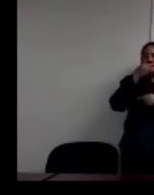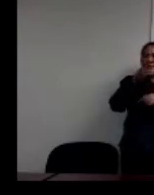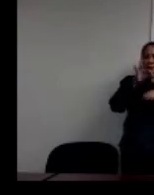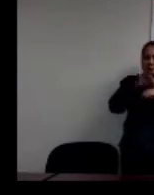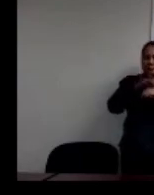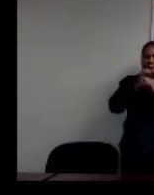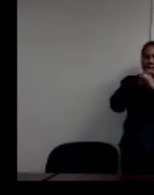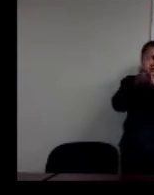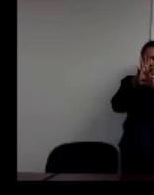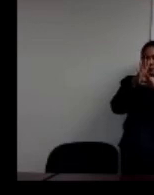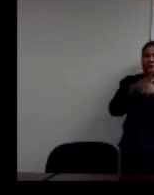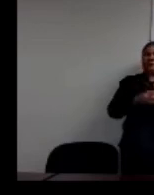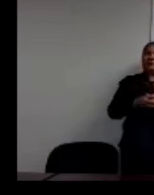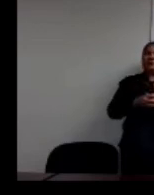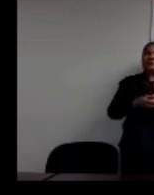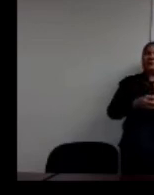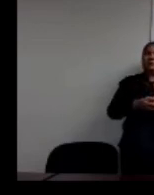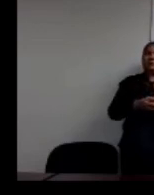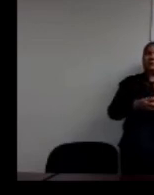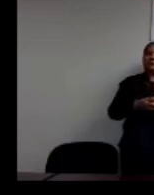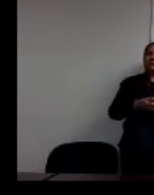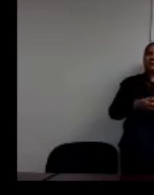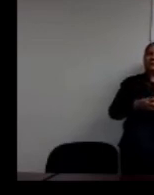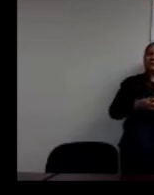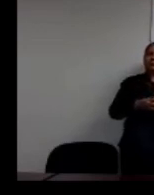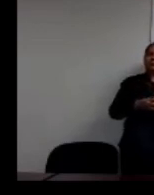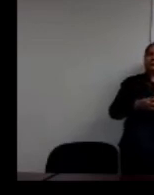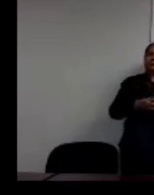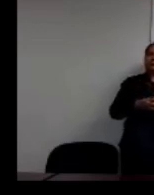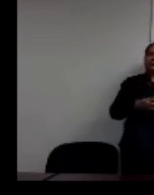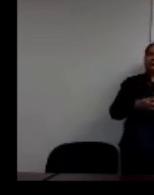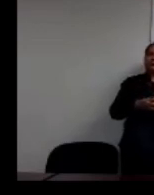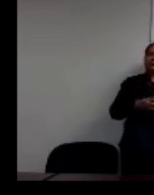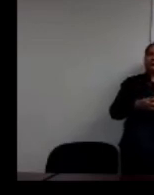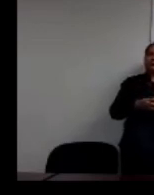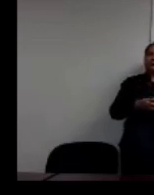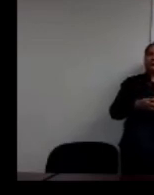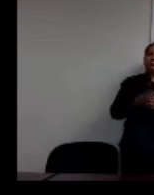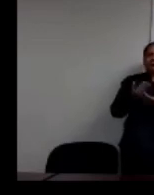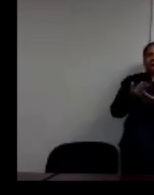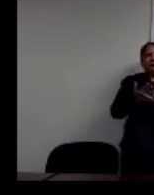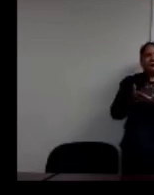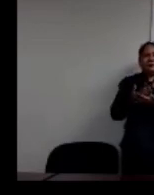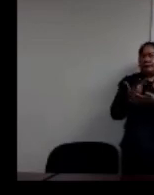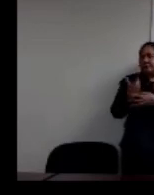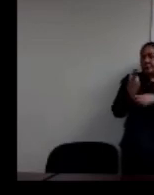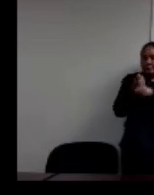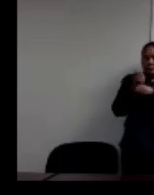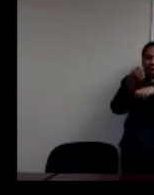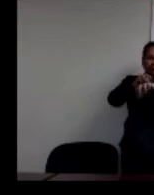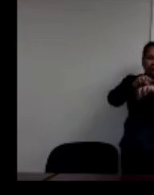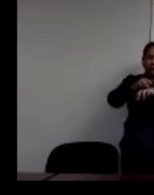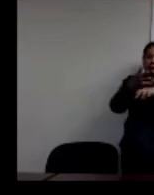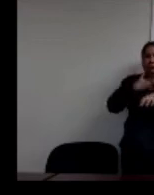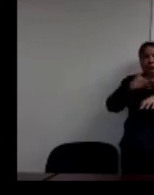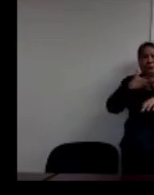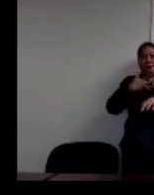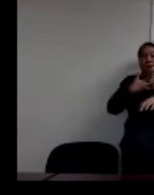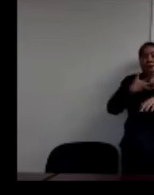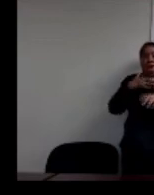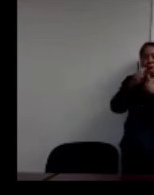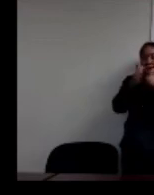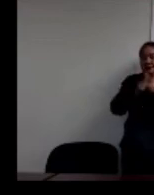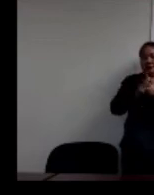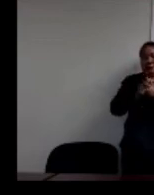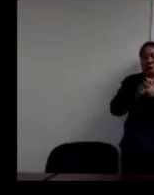con la información y las indicaciones que le sacamos de proporcionar, no espere que la primera semana ya tengamos al niño o todo el